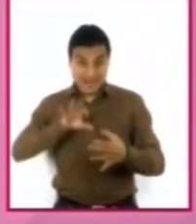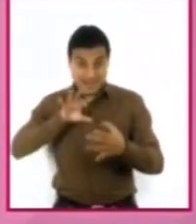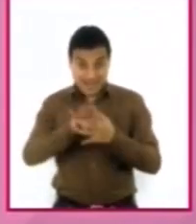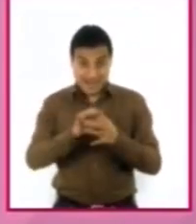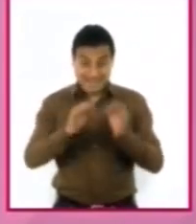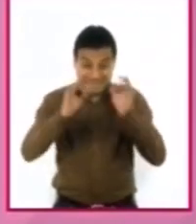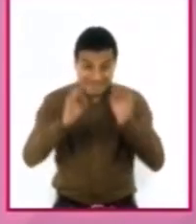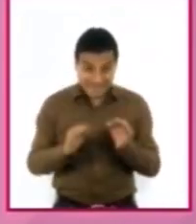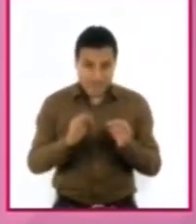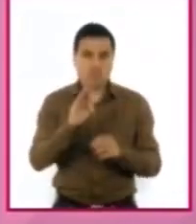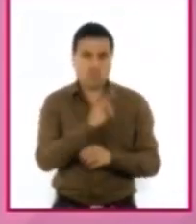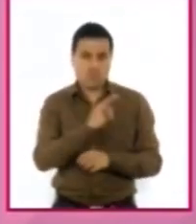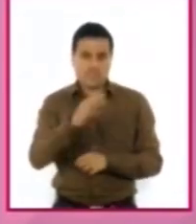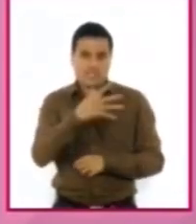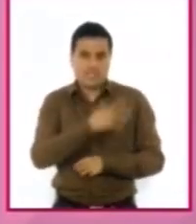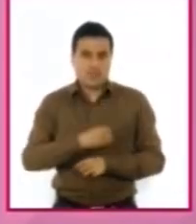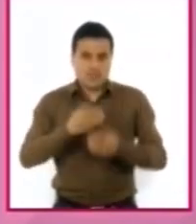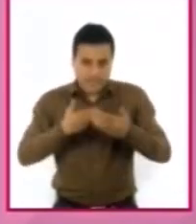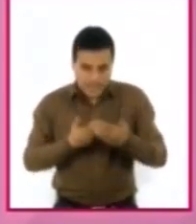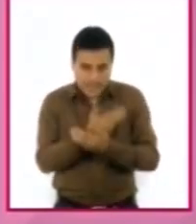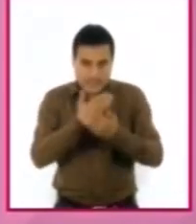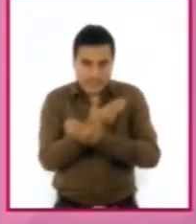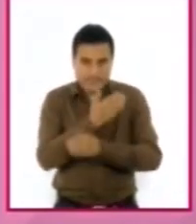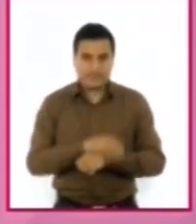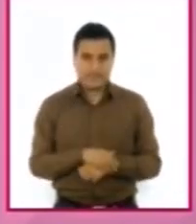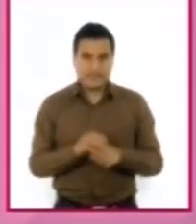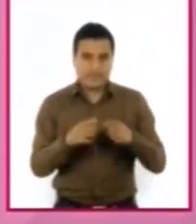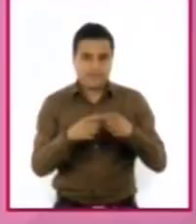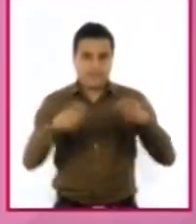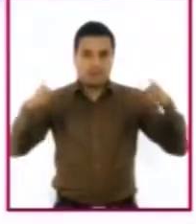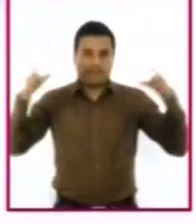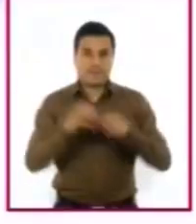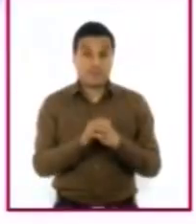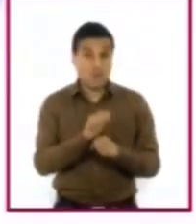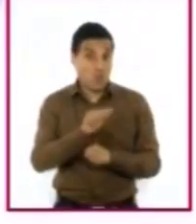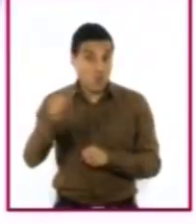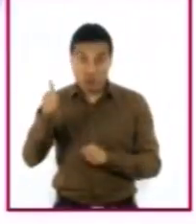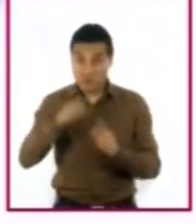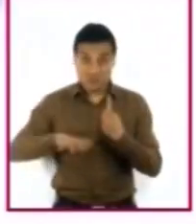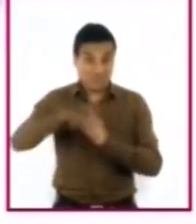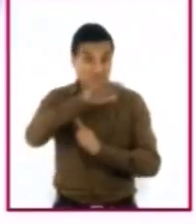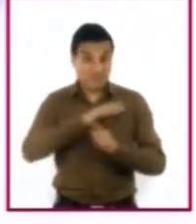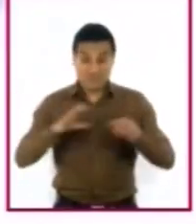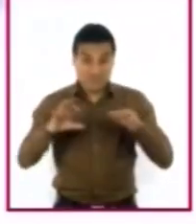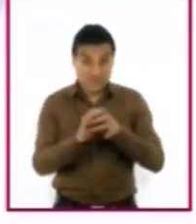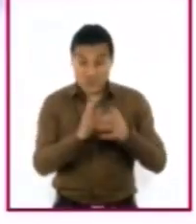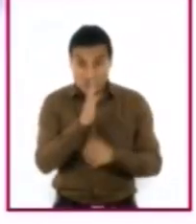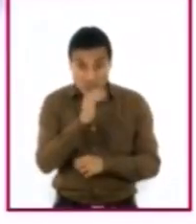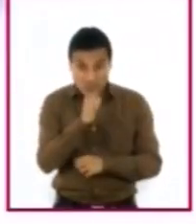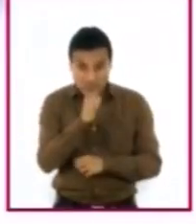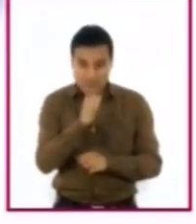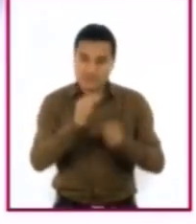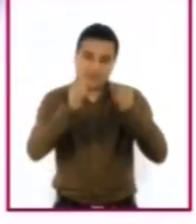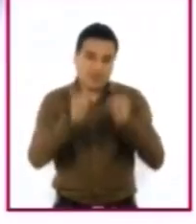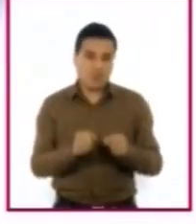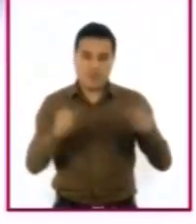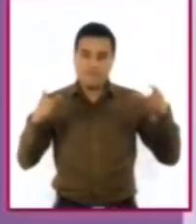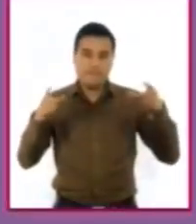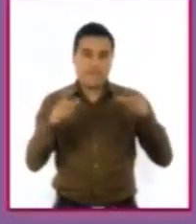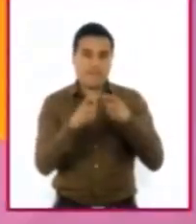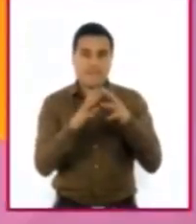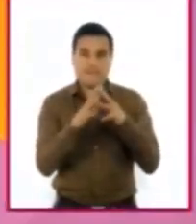menos adaptados desaparecen. Ahora Pongamos en práctica lo que has